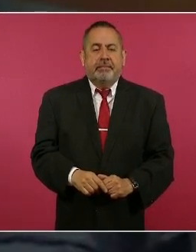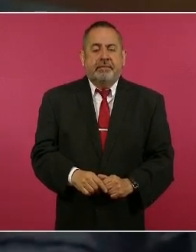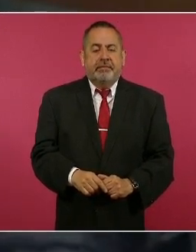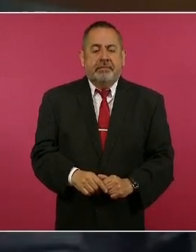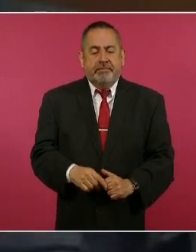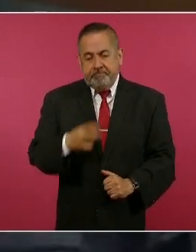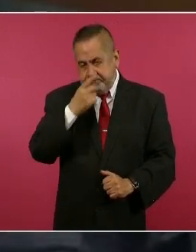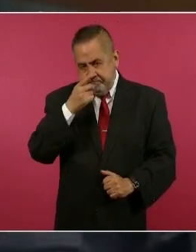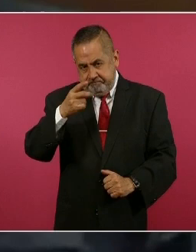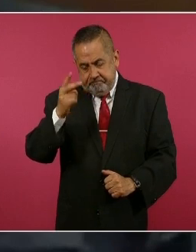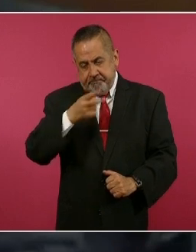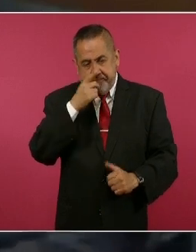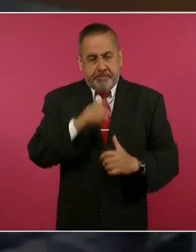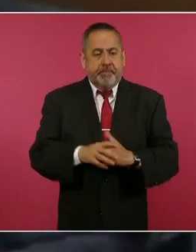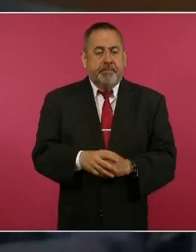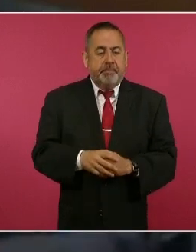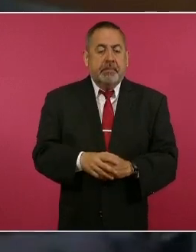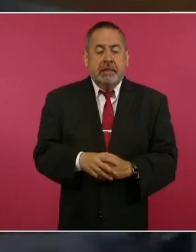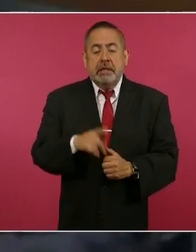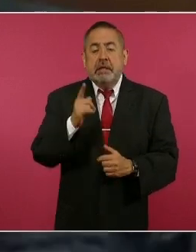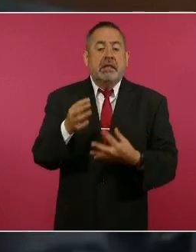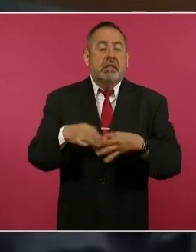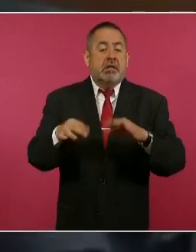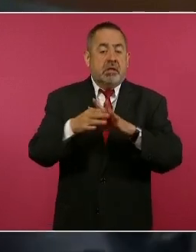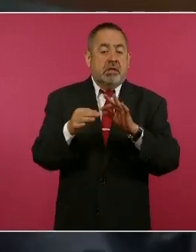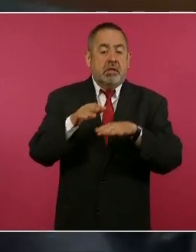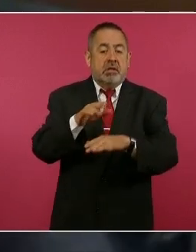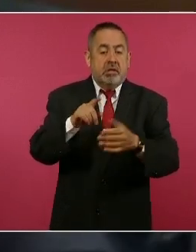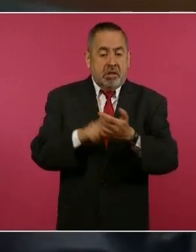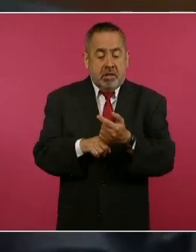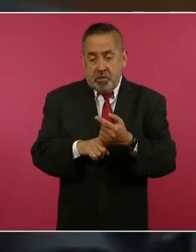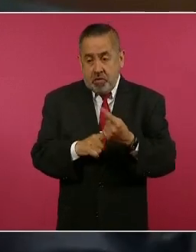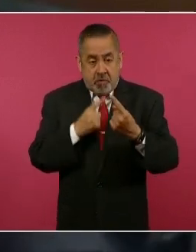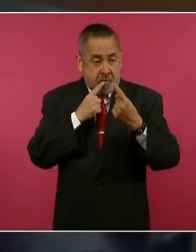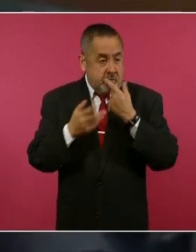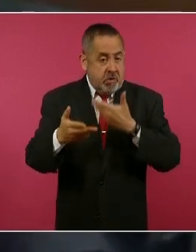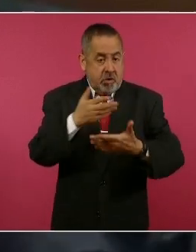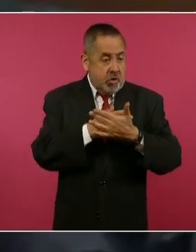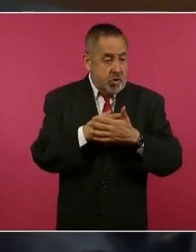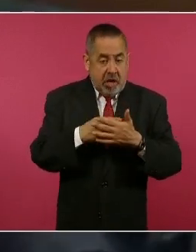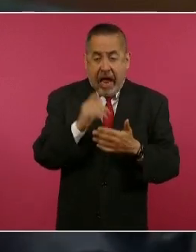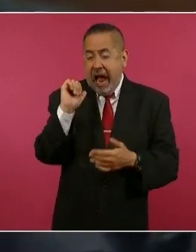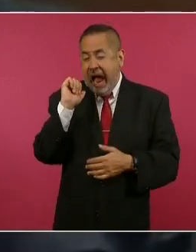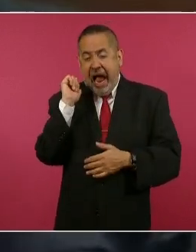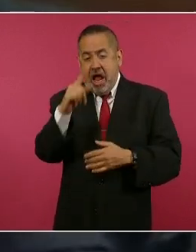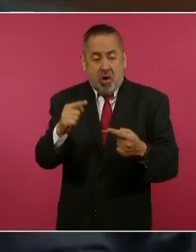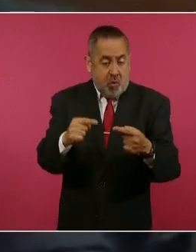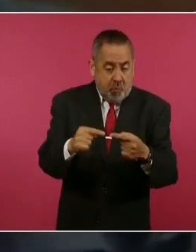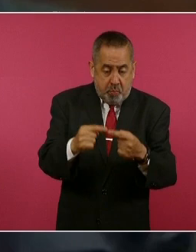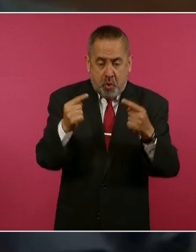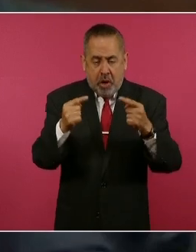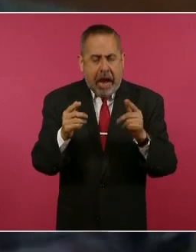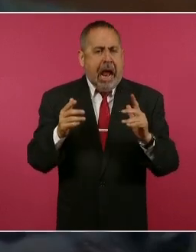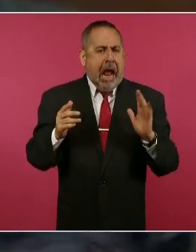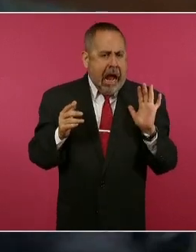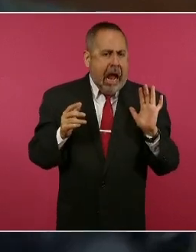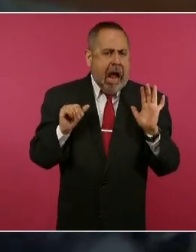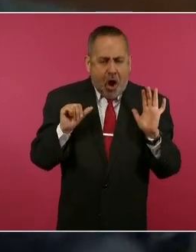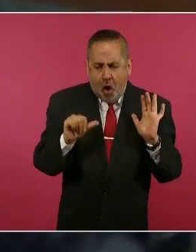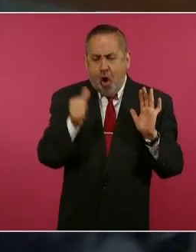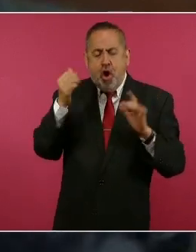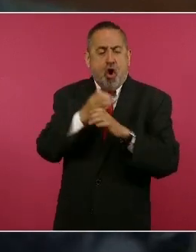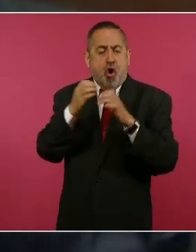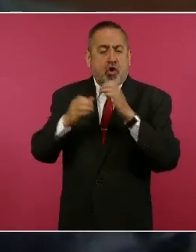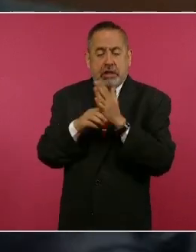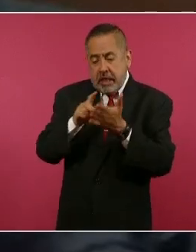Es decir, que acá es preciso, en caso de disputa o de controversia, cumplir con otro principio fundamental